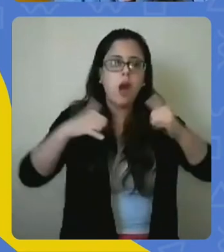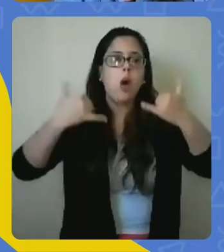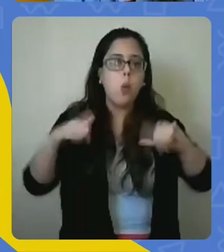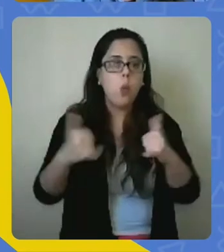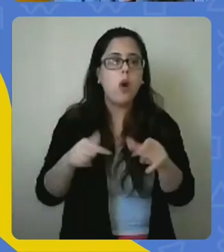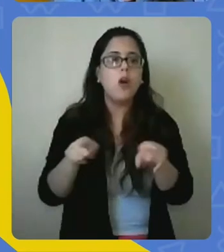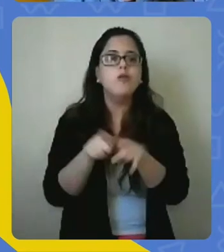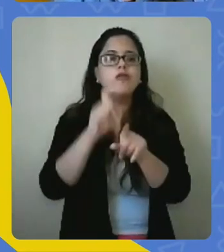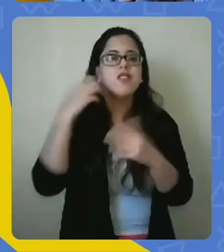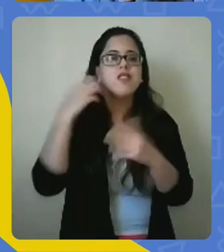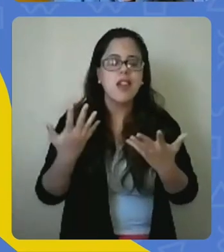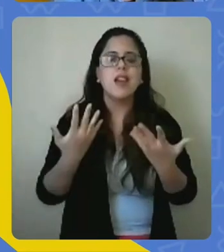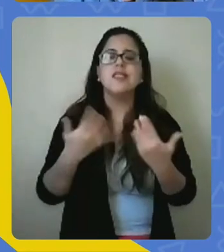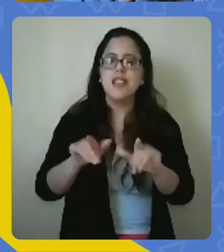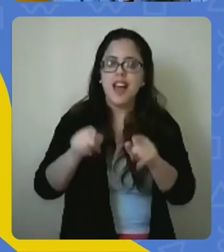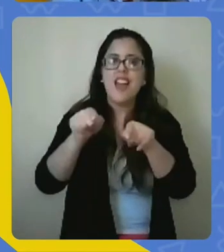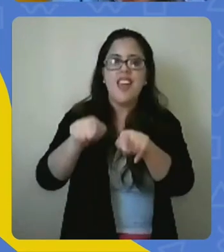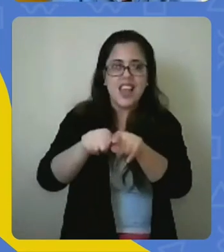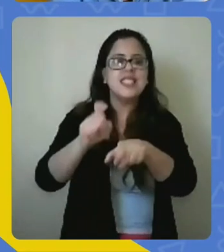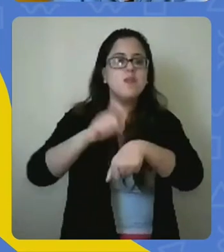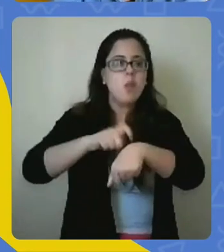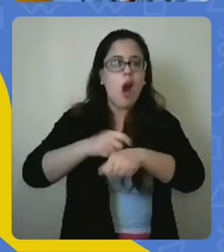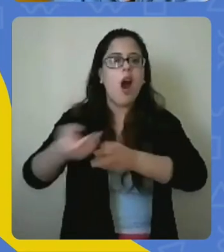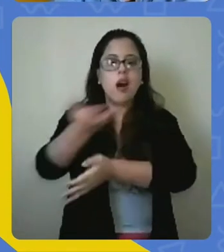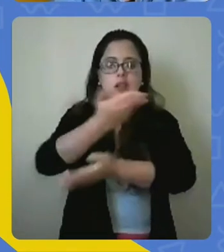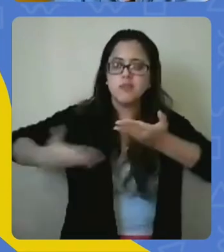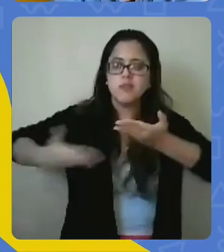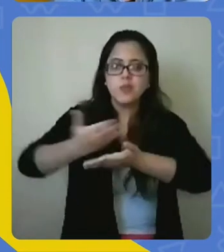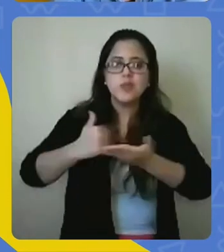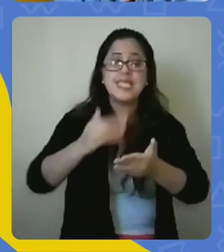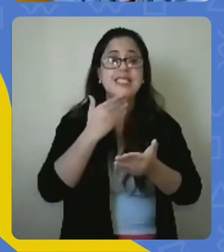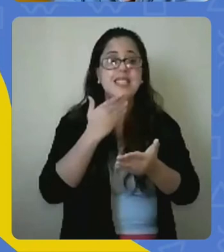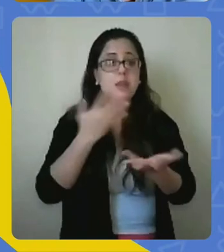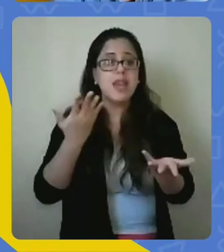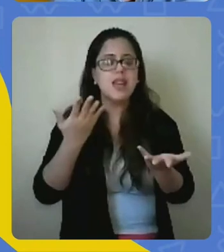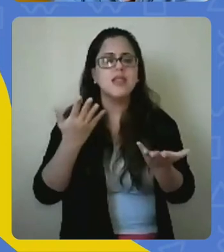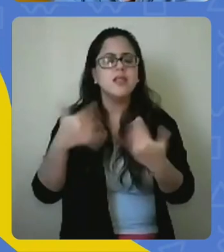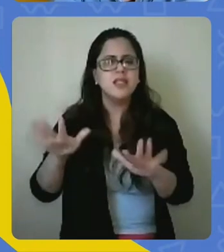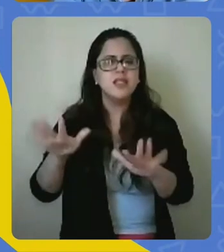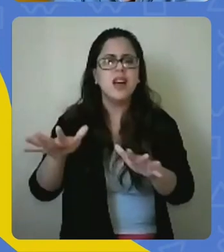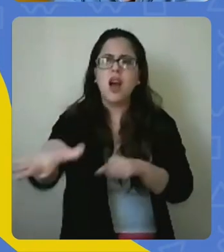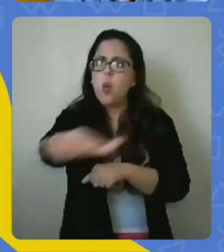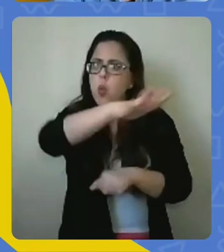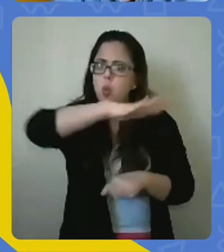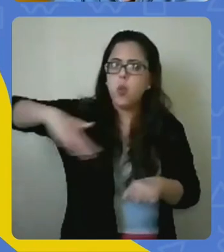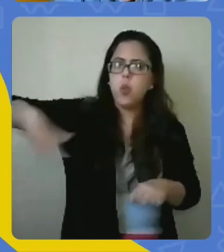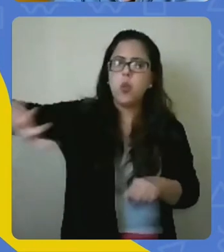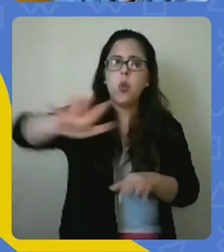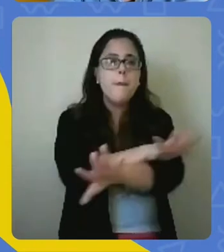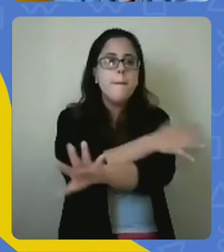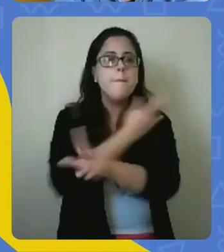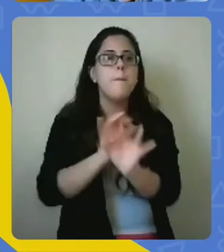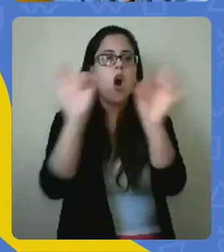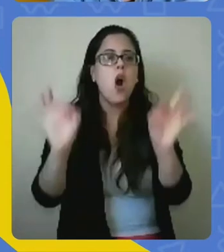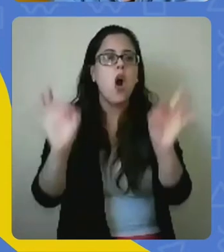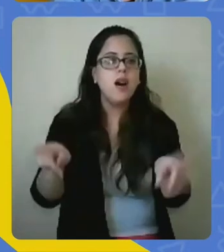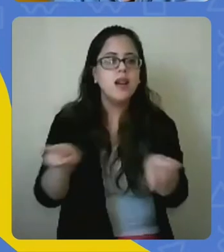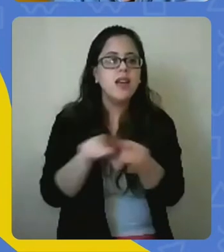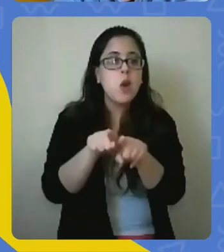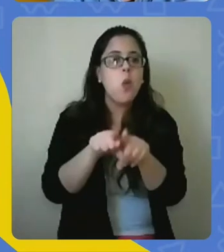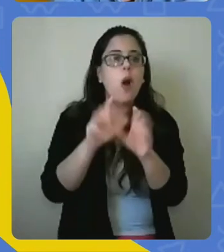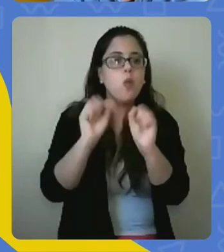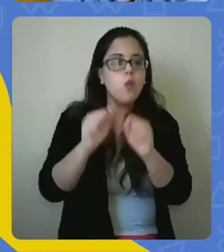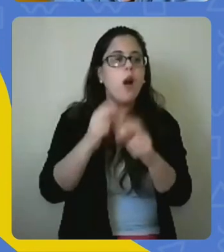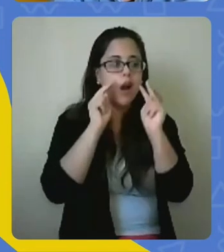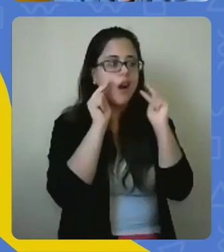ese espacio, ¿no?, para poder compartir, y de hecho se da hasta como un clima emocional especial, ¿no?, y uno puede realmente conocer más al